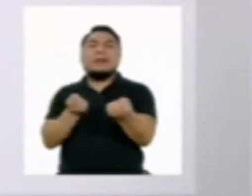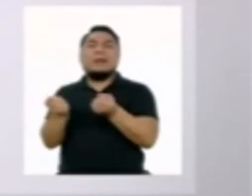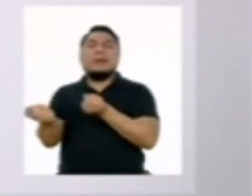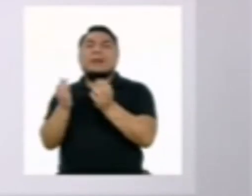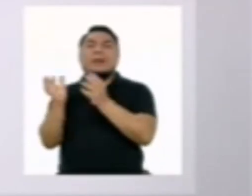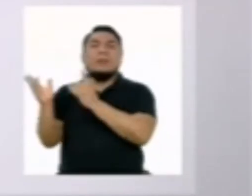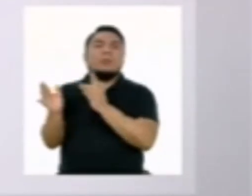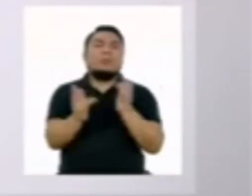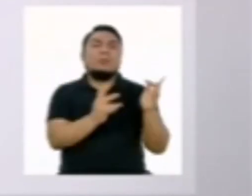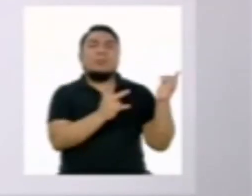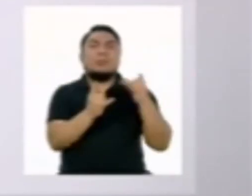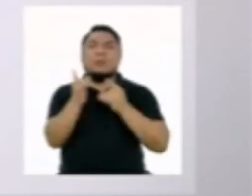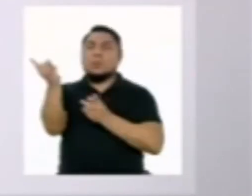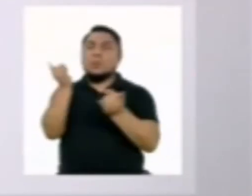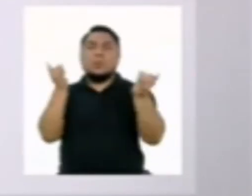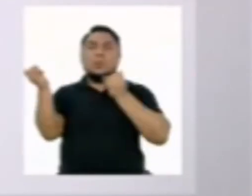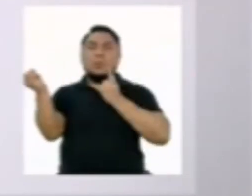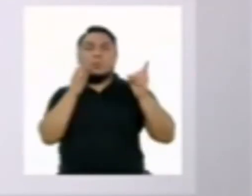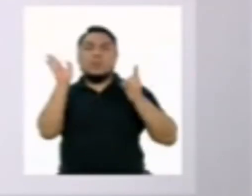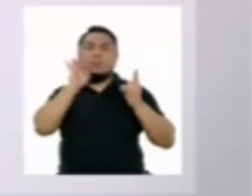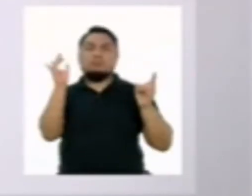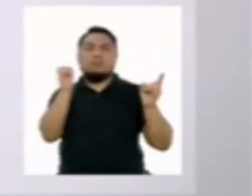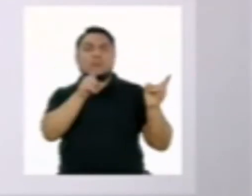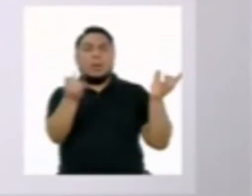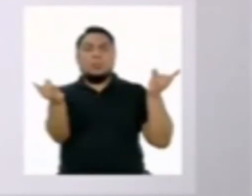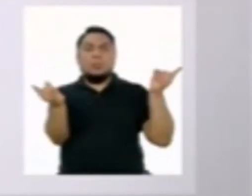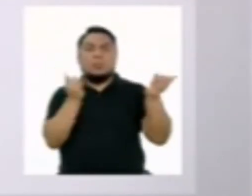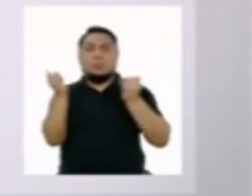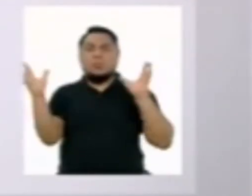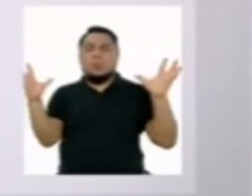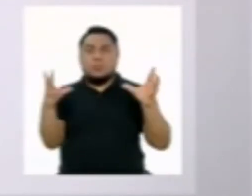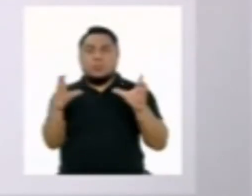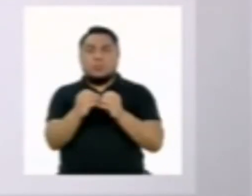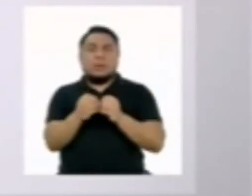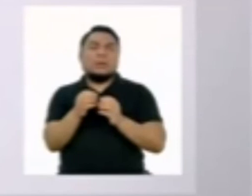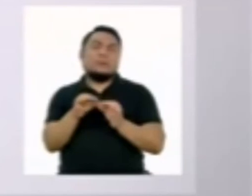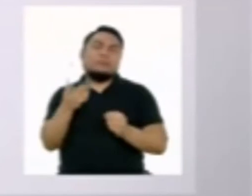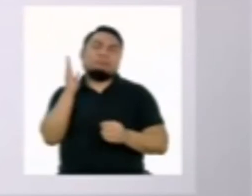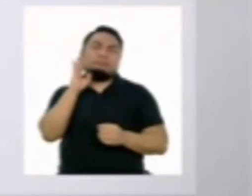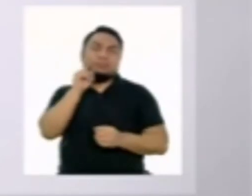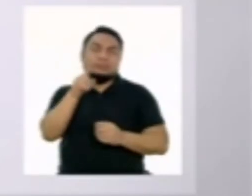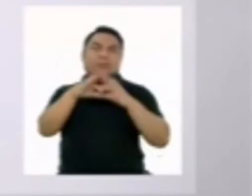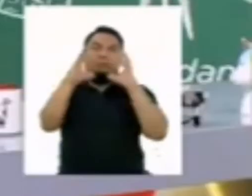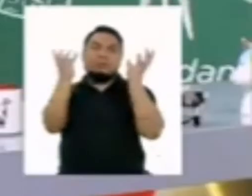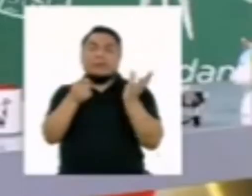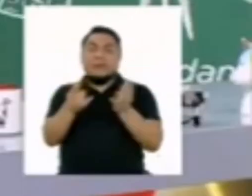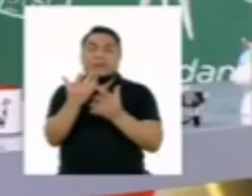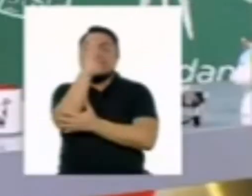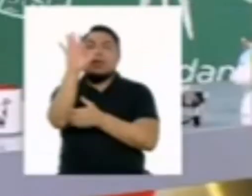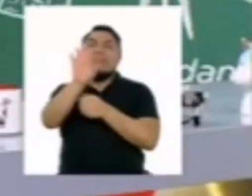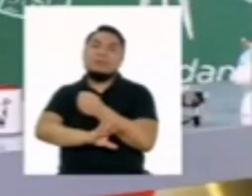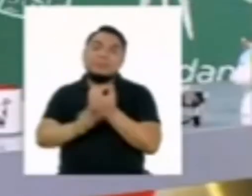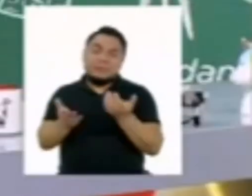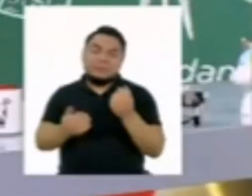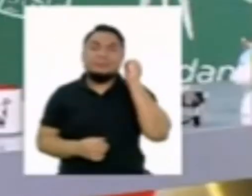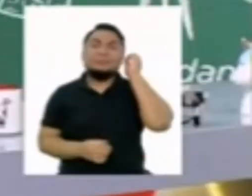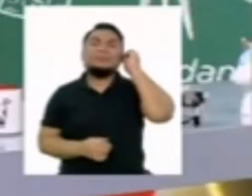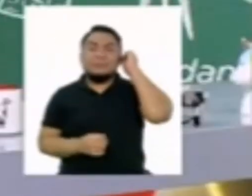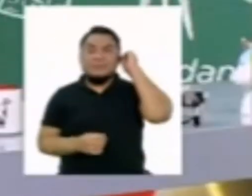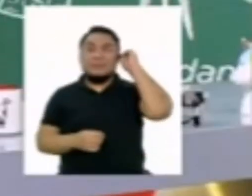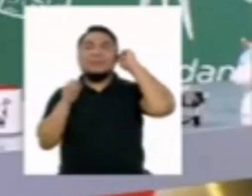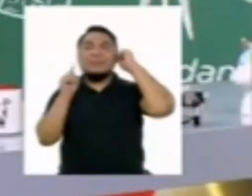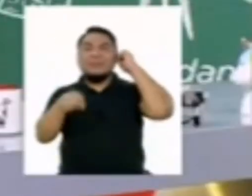de capturar grandes cantidades de dióxido de carbono, que es el principal gas de efecto invernadero. La Amazonía